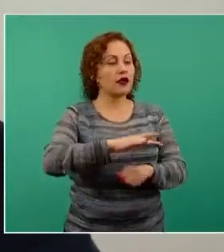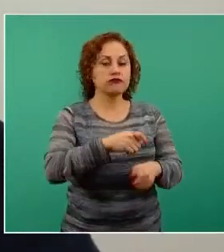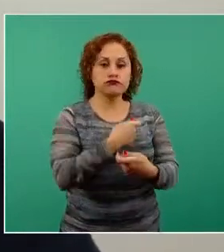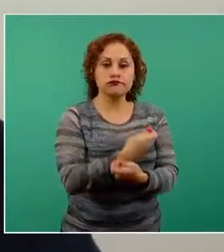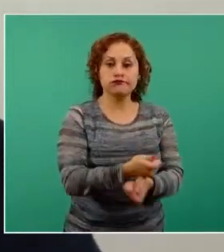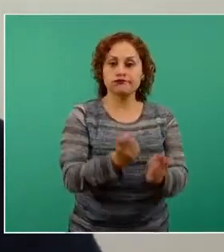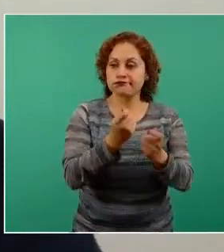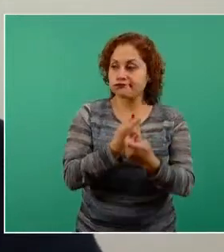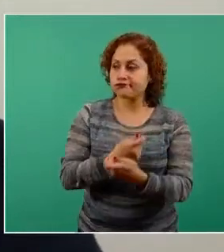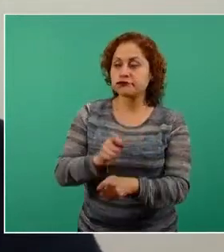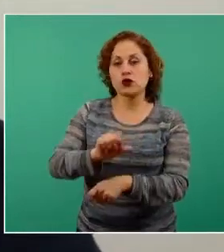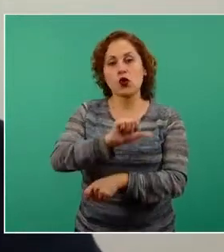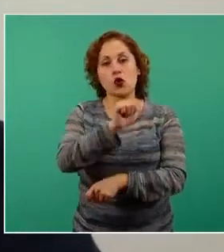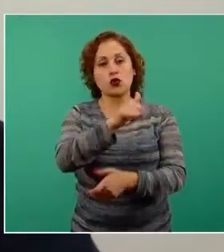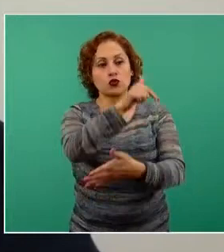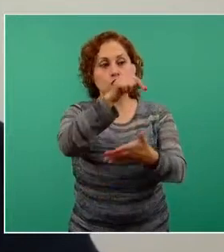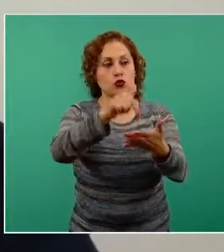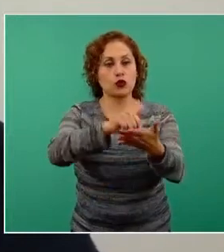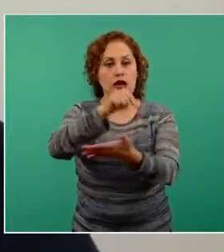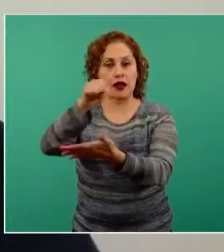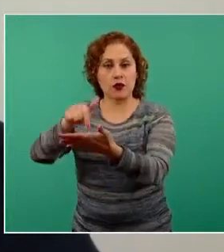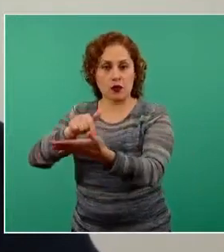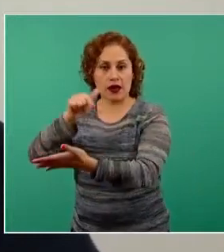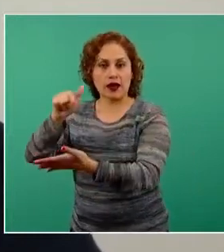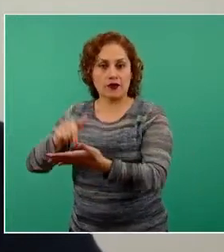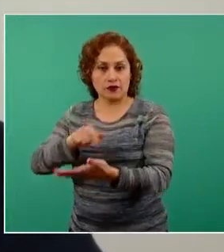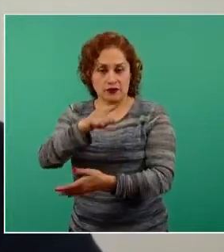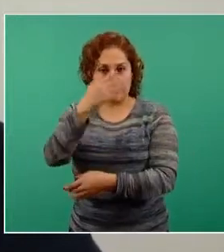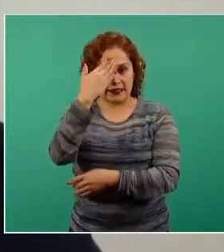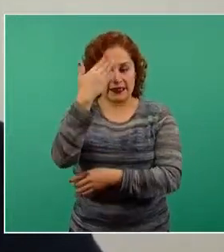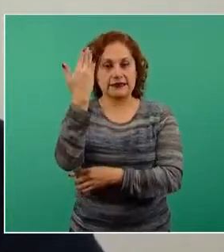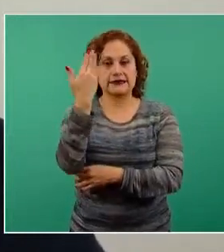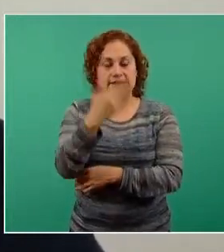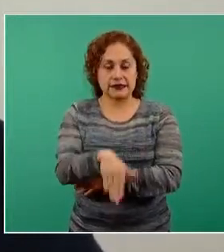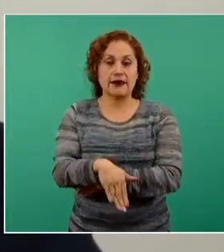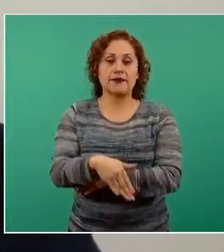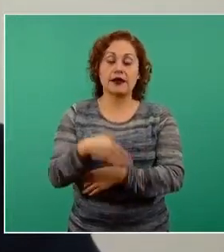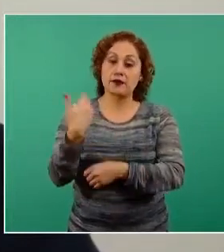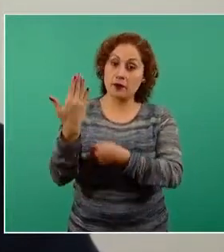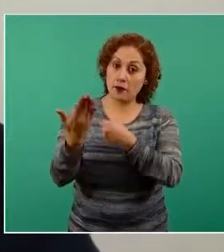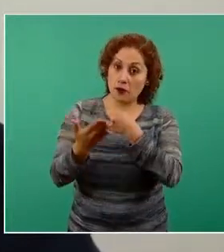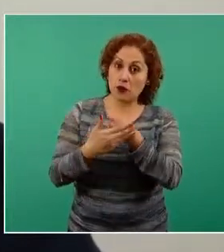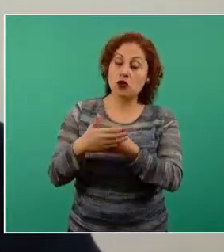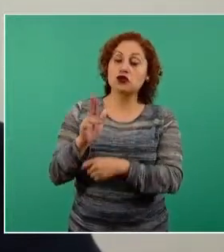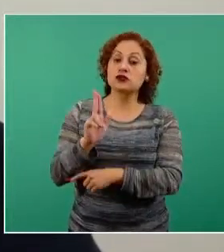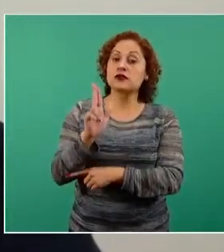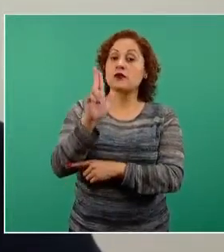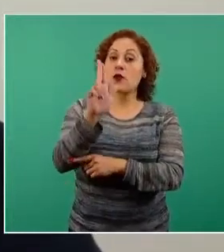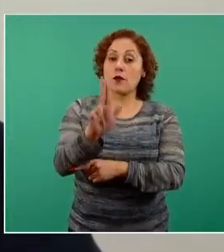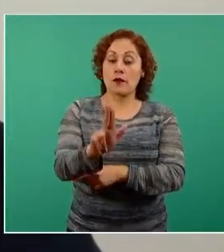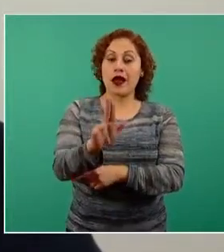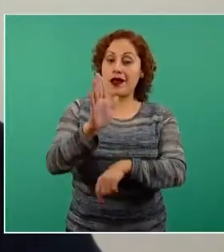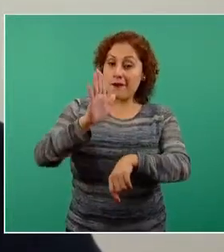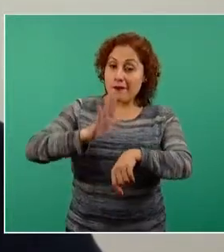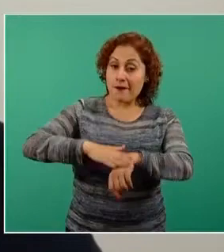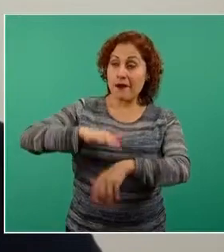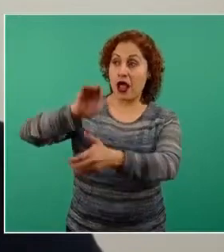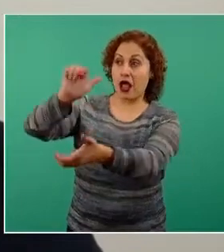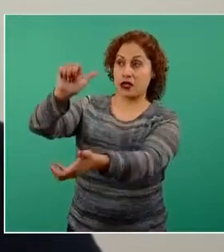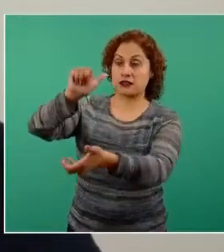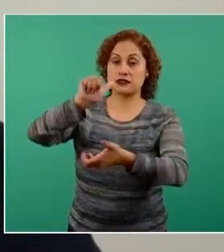puntos designados, recordando que inclusive el día martes pues vuelve nuevamente a llegar vacuna